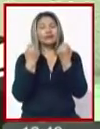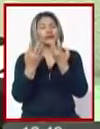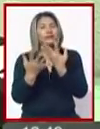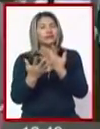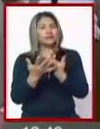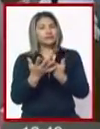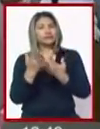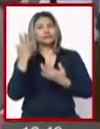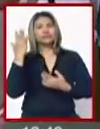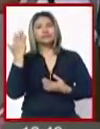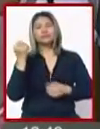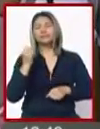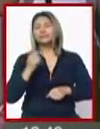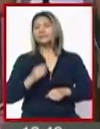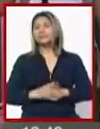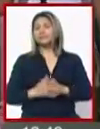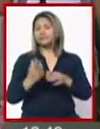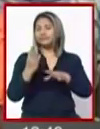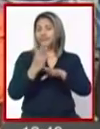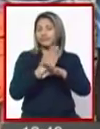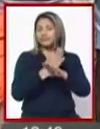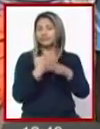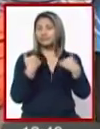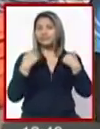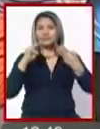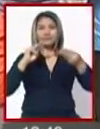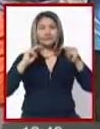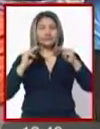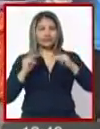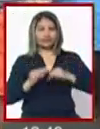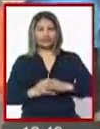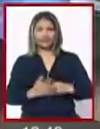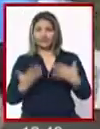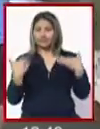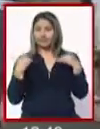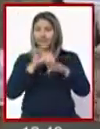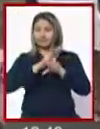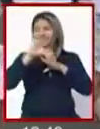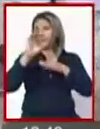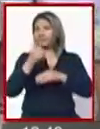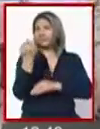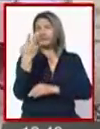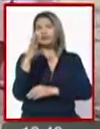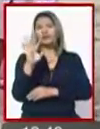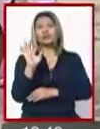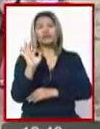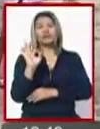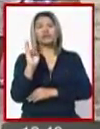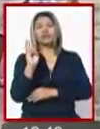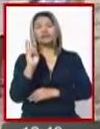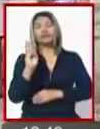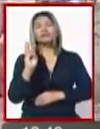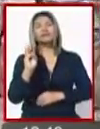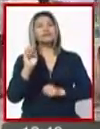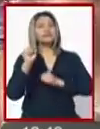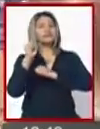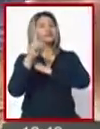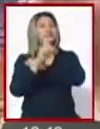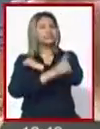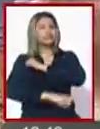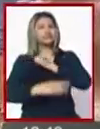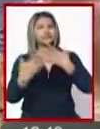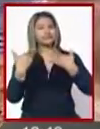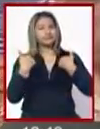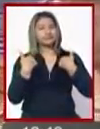detención preventiva de los procesos que se llevan en Montero. Tenemos un total de 16 sentencias que se